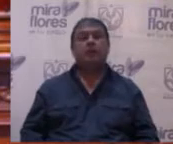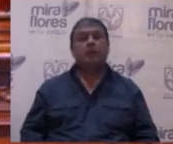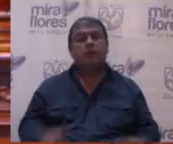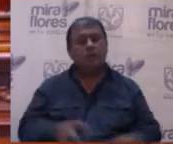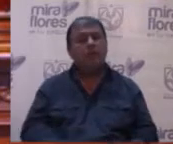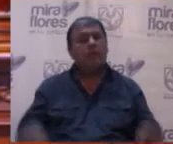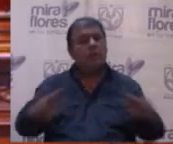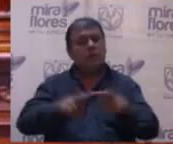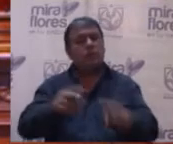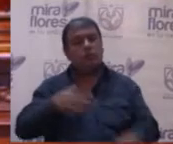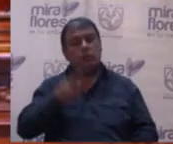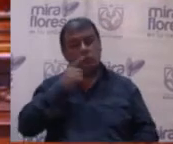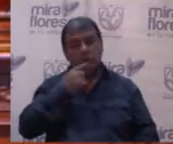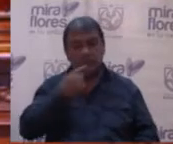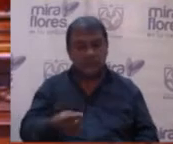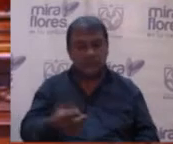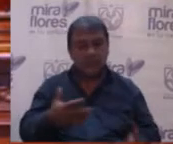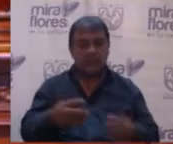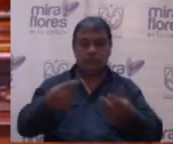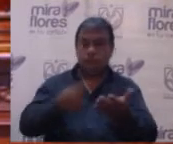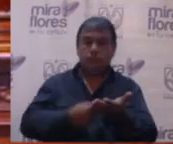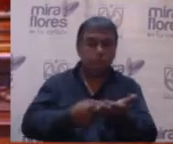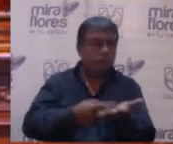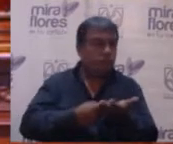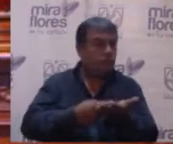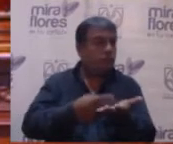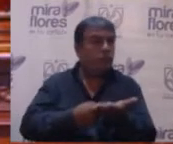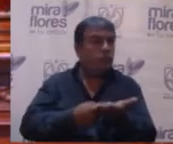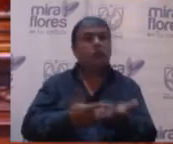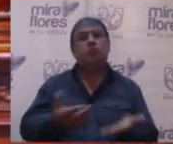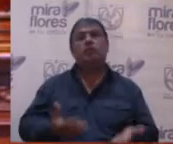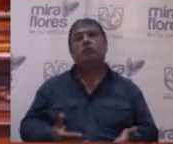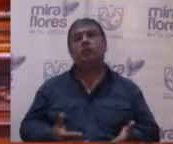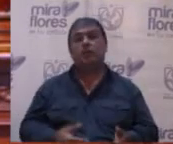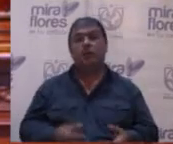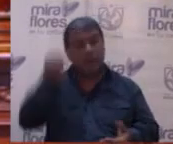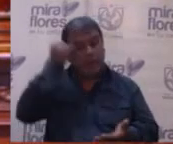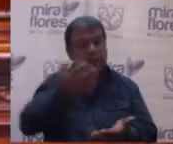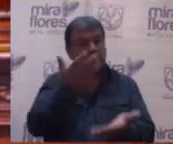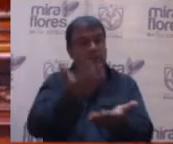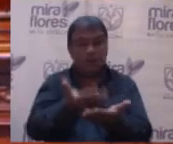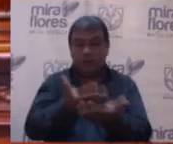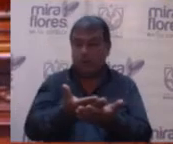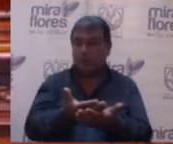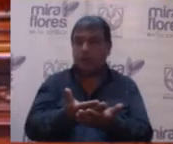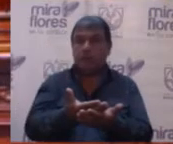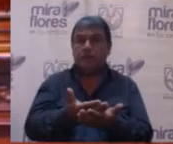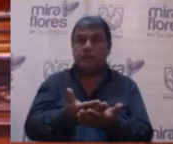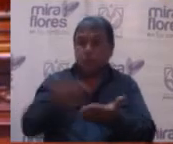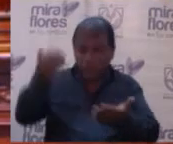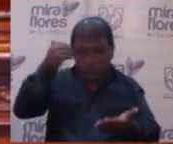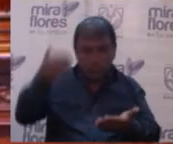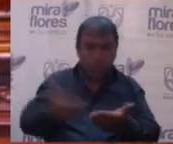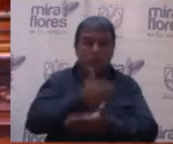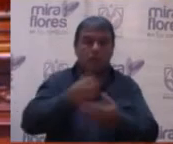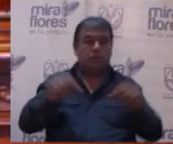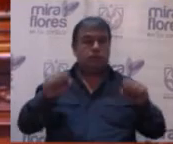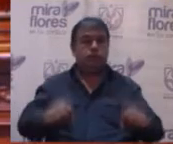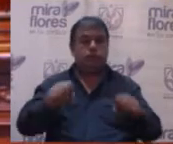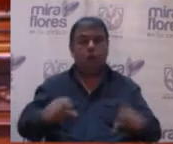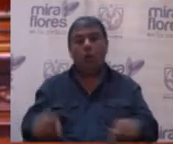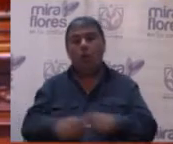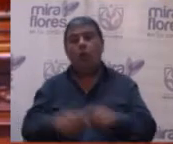más valioso y lo que yo rescato de esto es la discusión, el hecho de plantear nuevas posibilidades